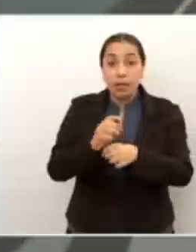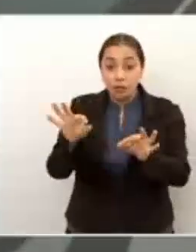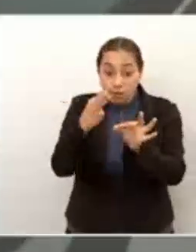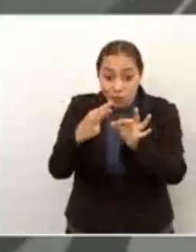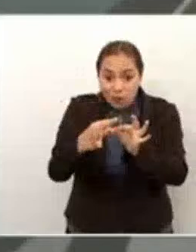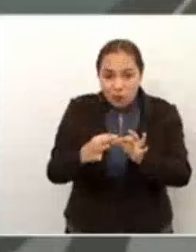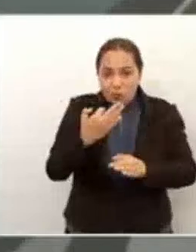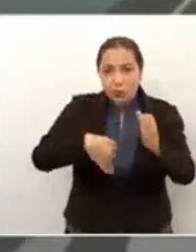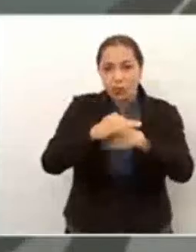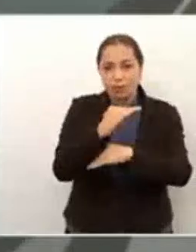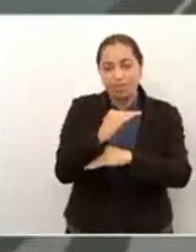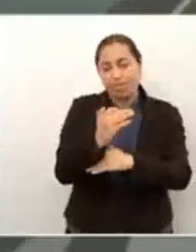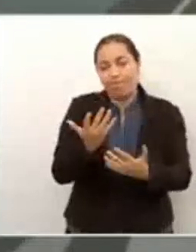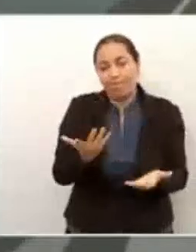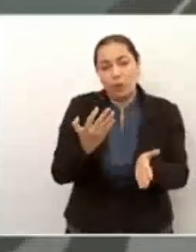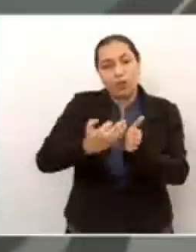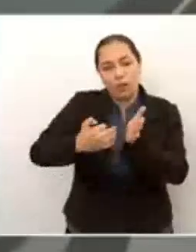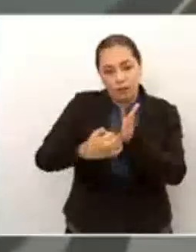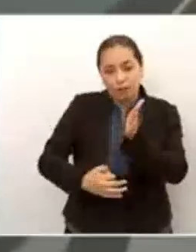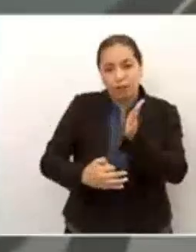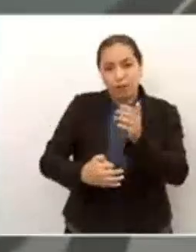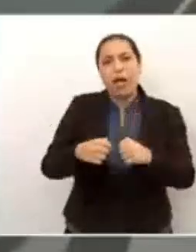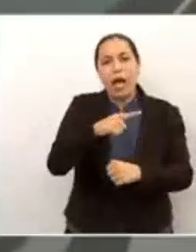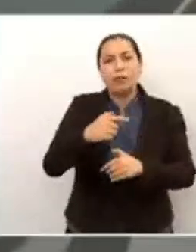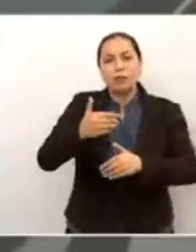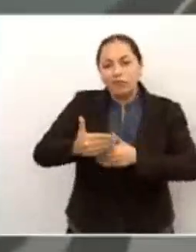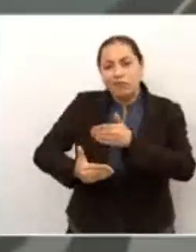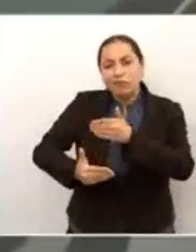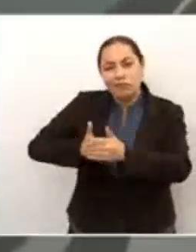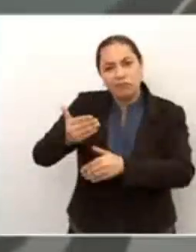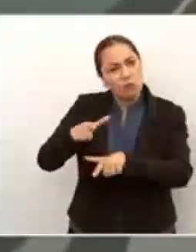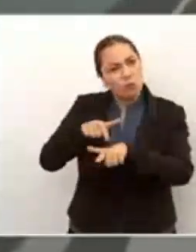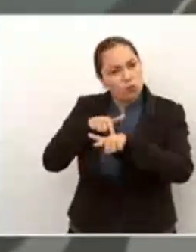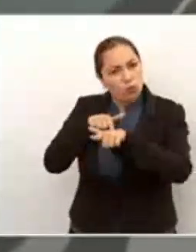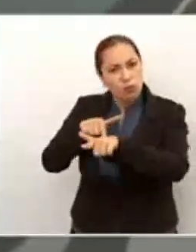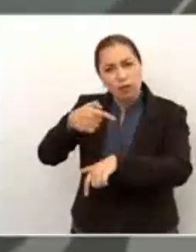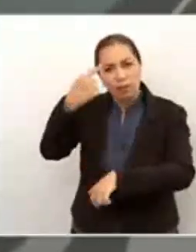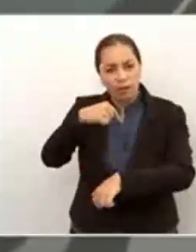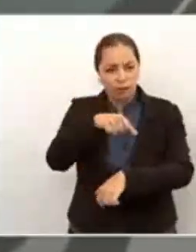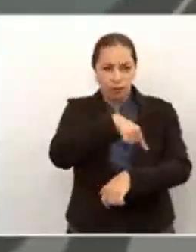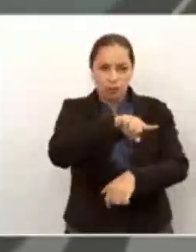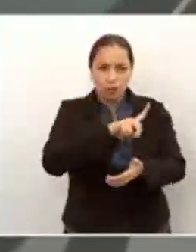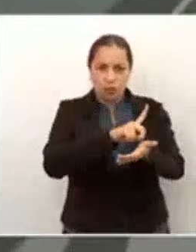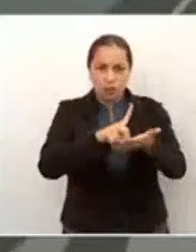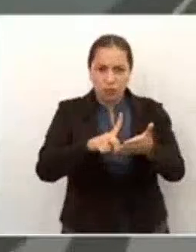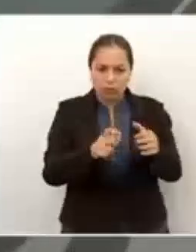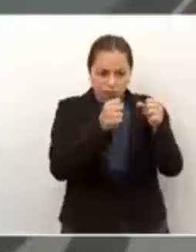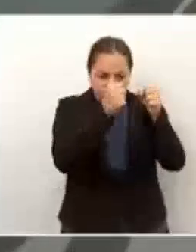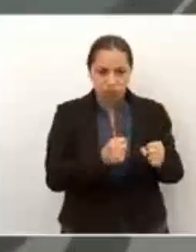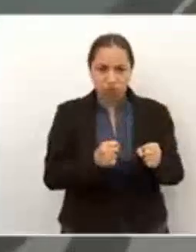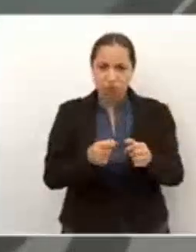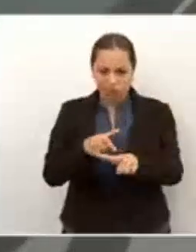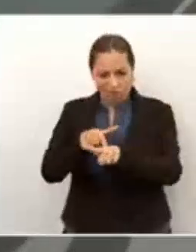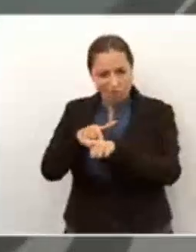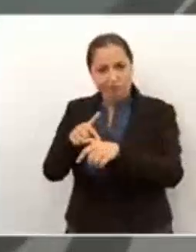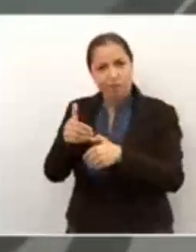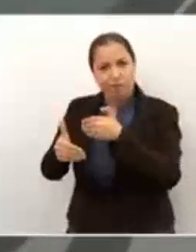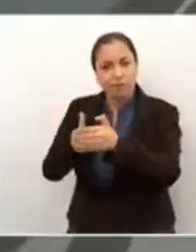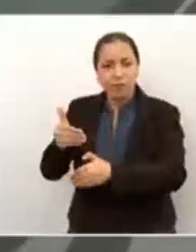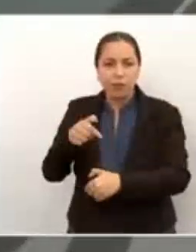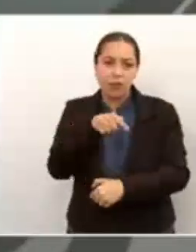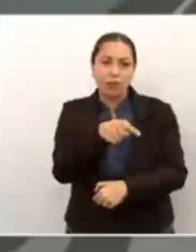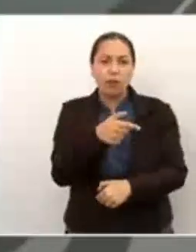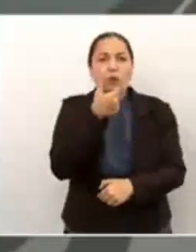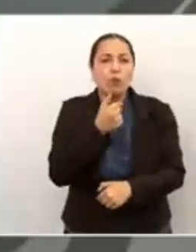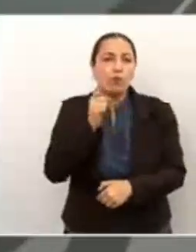avanzar, hay que continuar para garantizarle los derechos al pueblo de México. Cualquier mexicano o mexicana, ese es nuestro